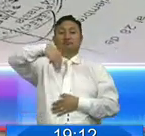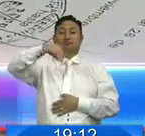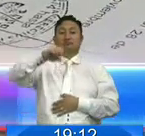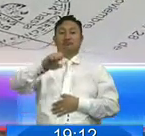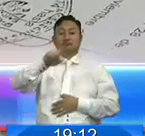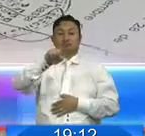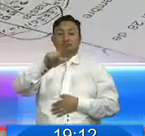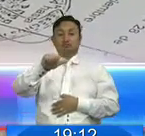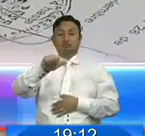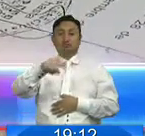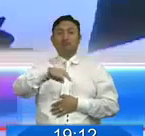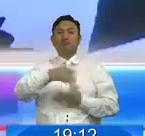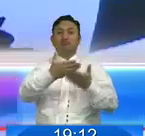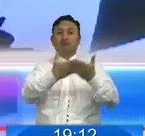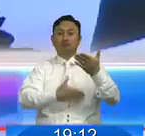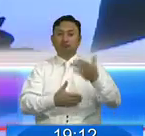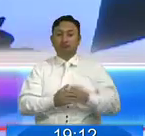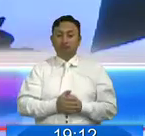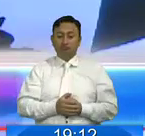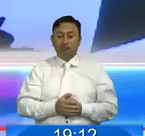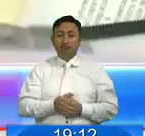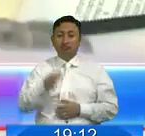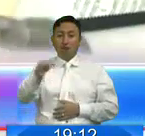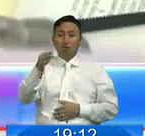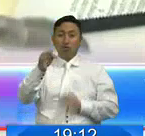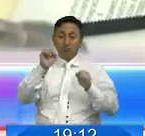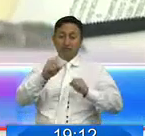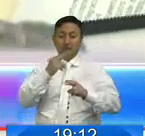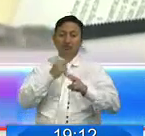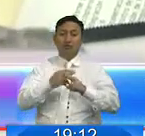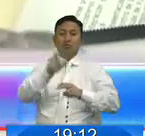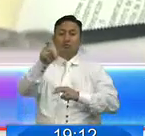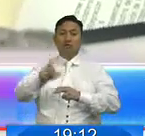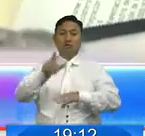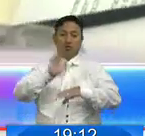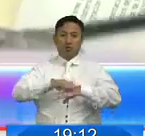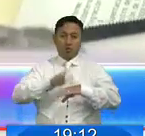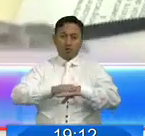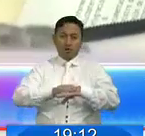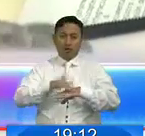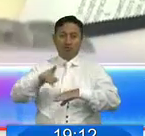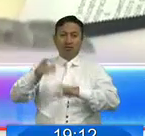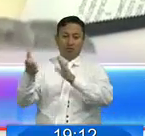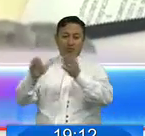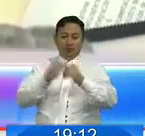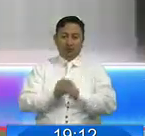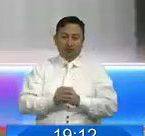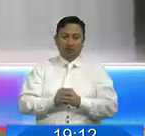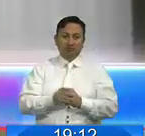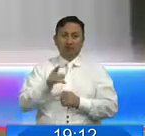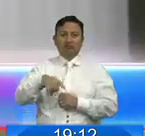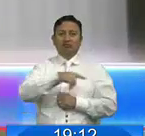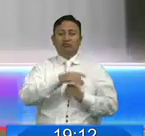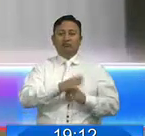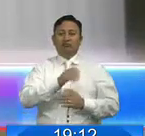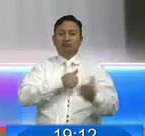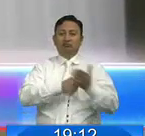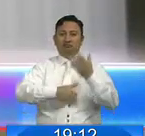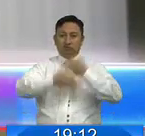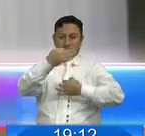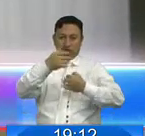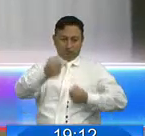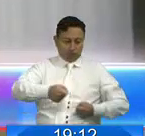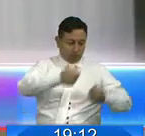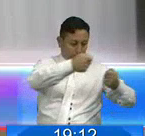según consta en el expediente, entregó el documento con los nombres de los presuntos responsables del crimen en una ventanilla del Ministerio de Justicia